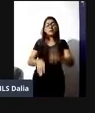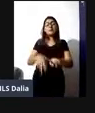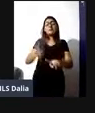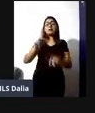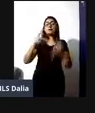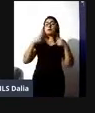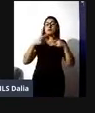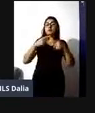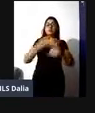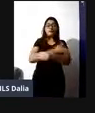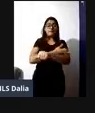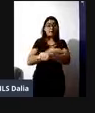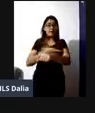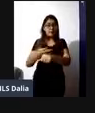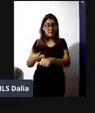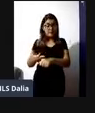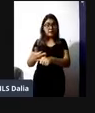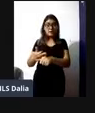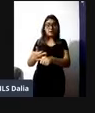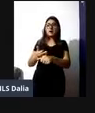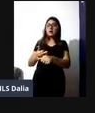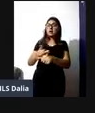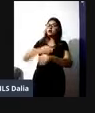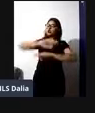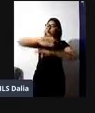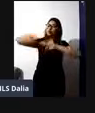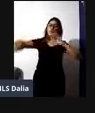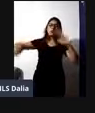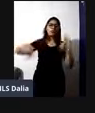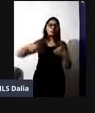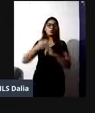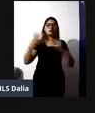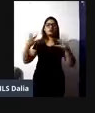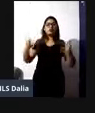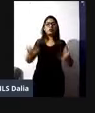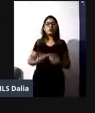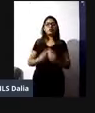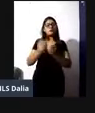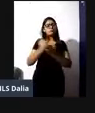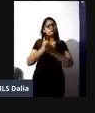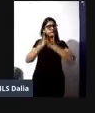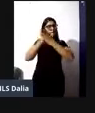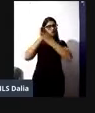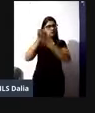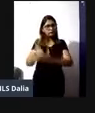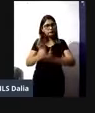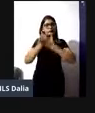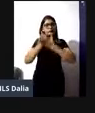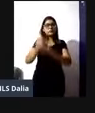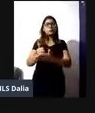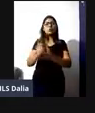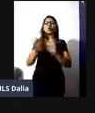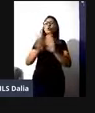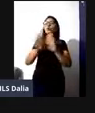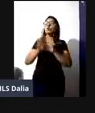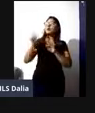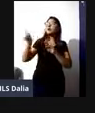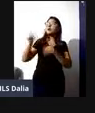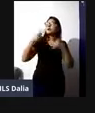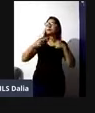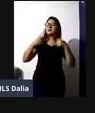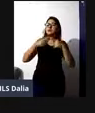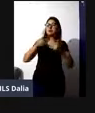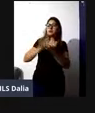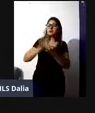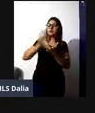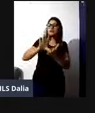todos, deberán de formar parte de esta red de cuidado. Que todos sepan cómo acompañar a la persona con